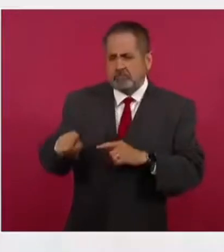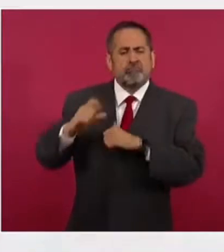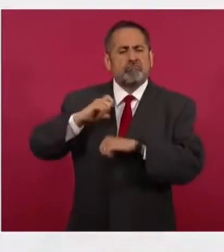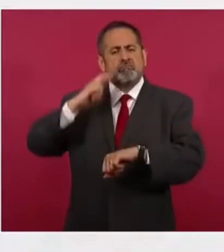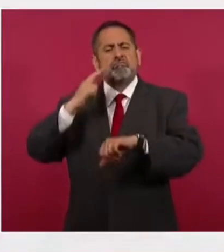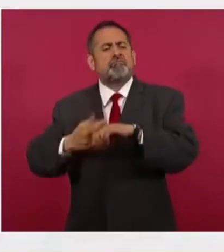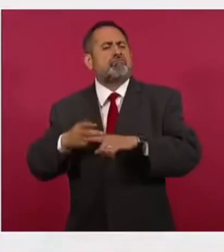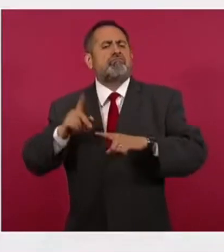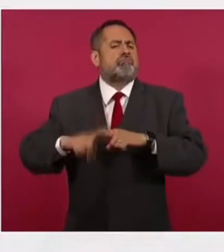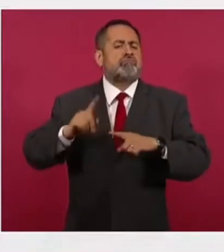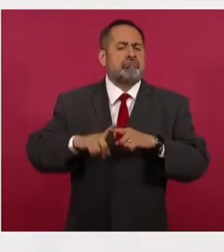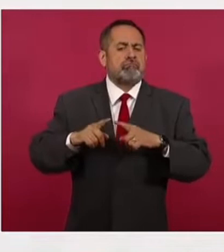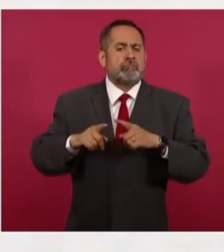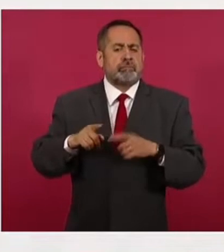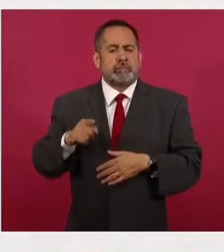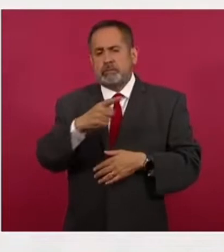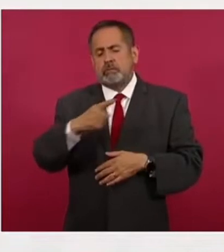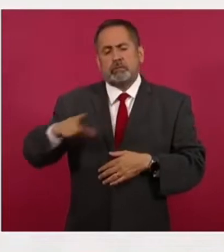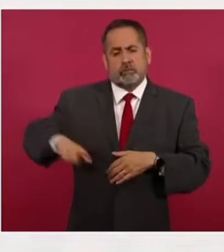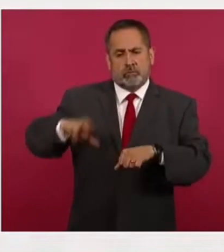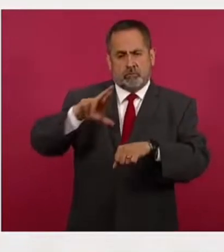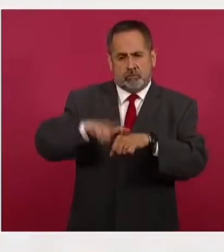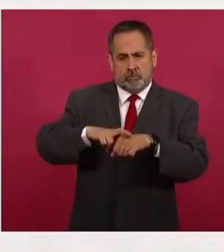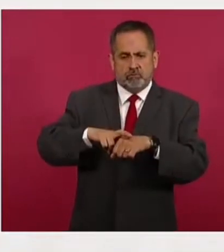coordinada, administrada por un gobernador